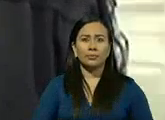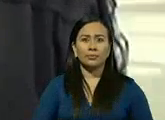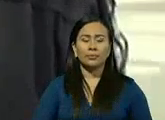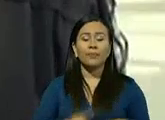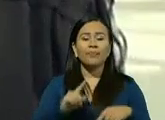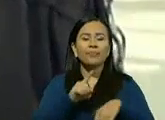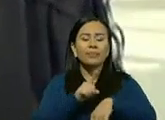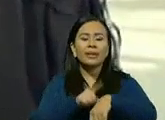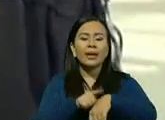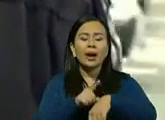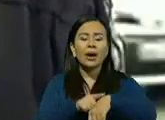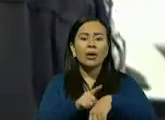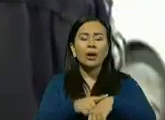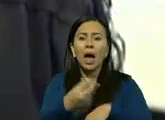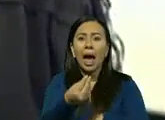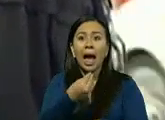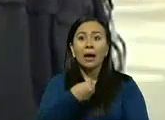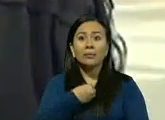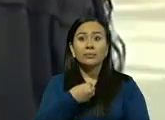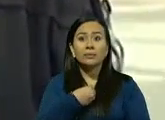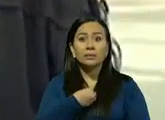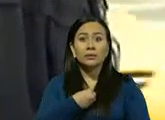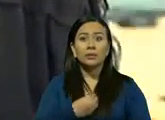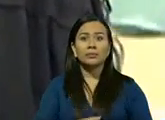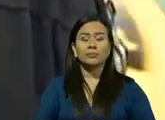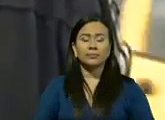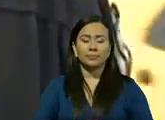que el 911 nos comunicó, fue a las